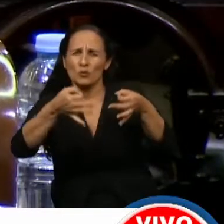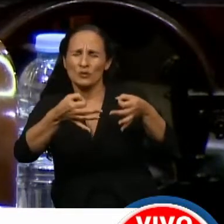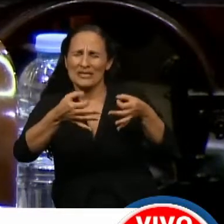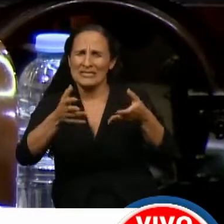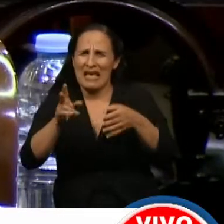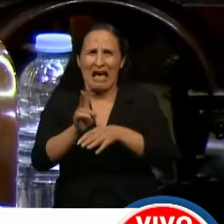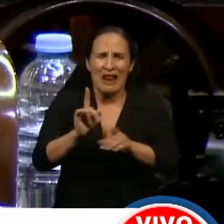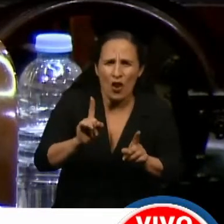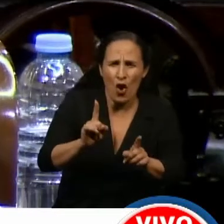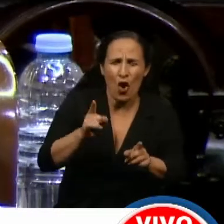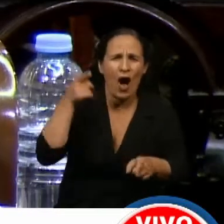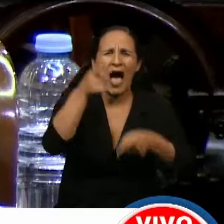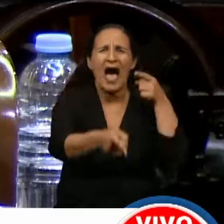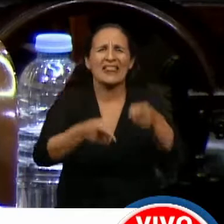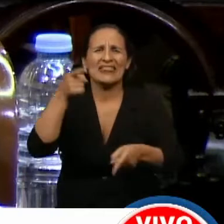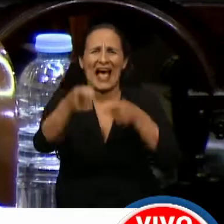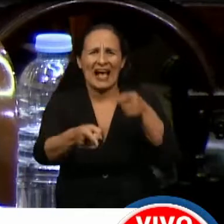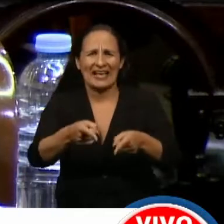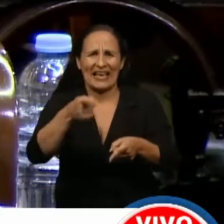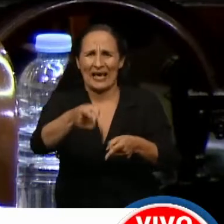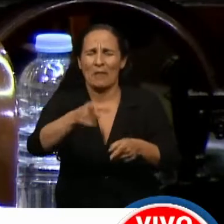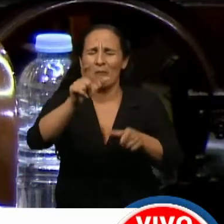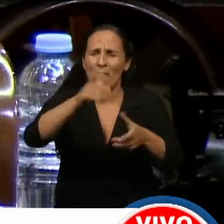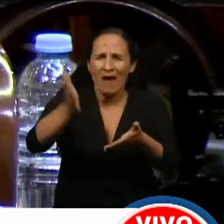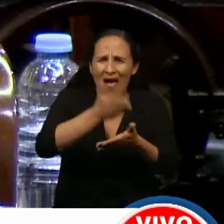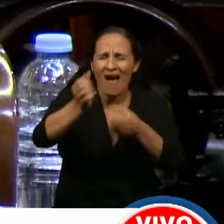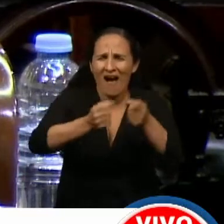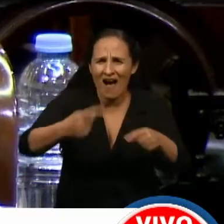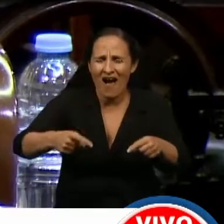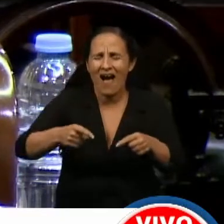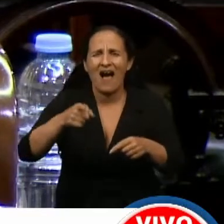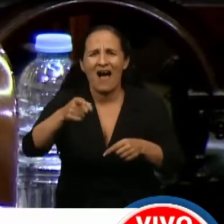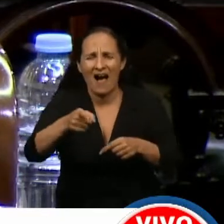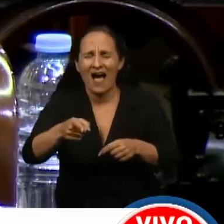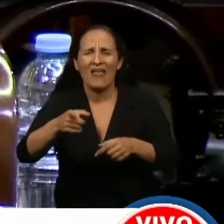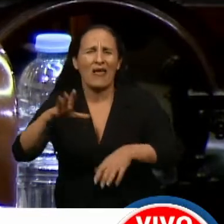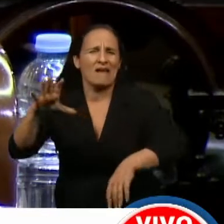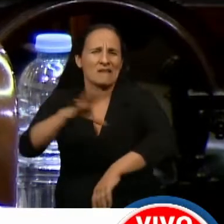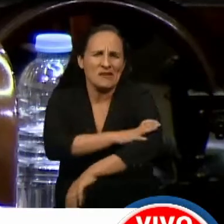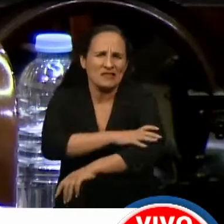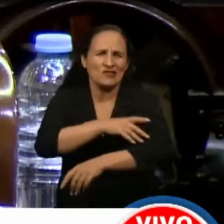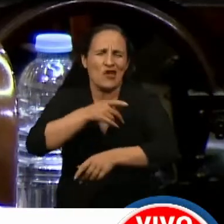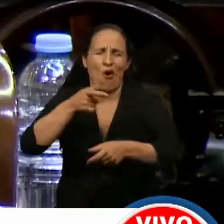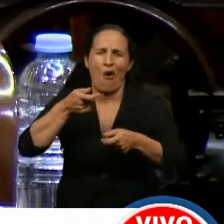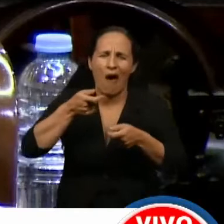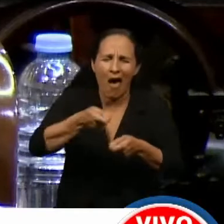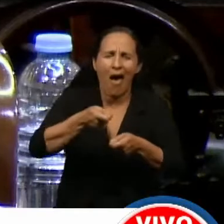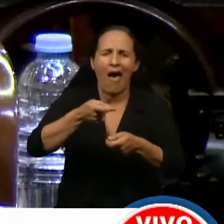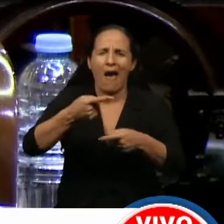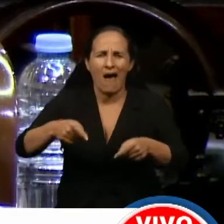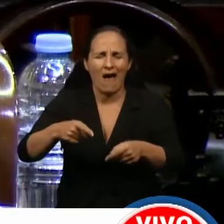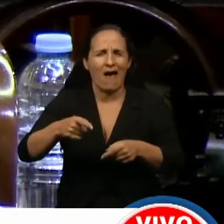de ataque permanente al que produce, de bloqueos y extorsiones, de